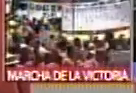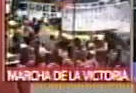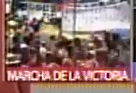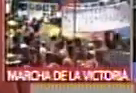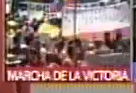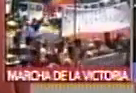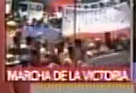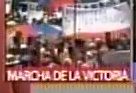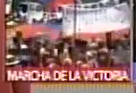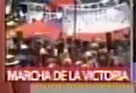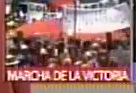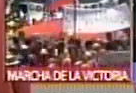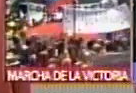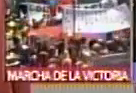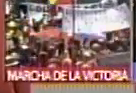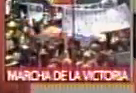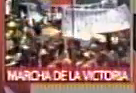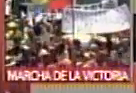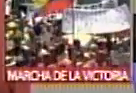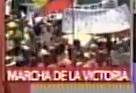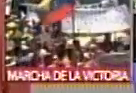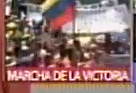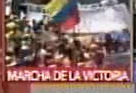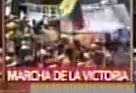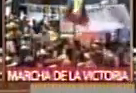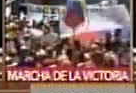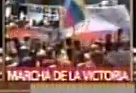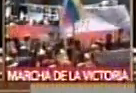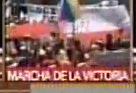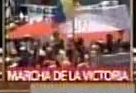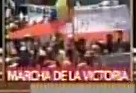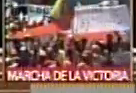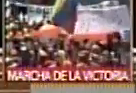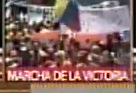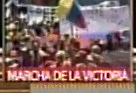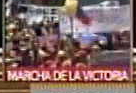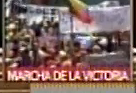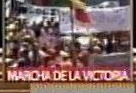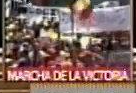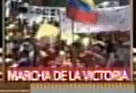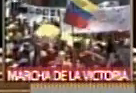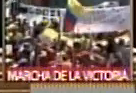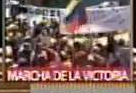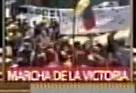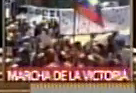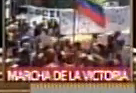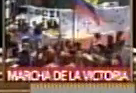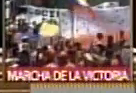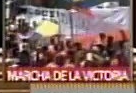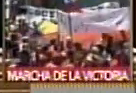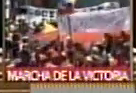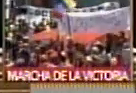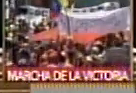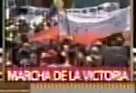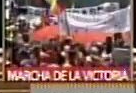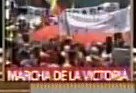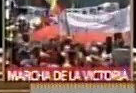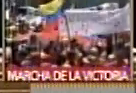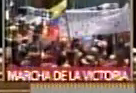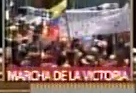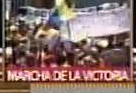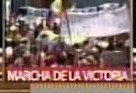reunirnos de inmediato con el primer vicepresidente del Partido Socialista Unido de Venezuela. Se oye así.